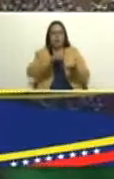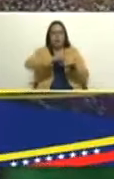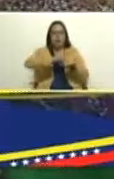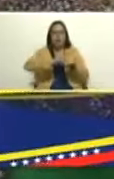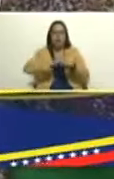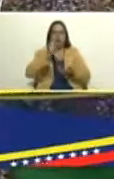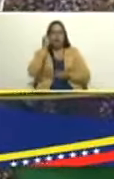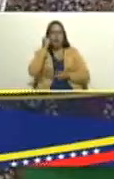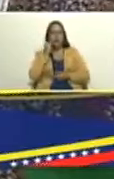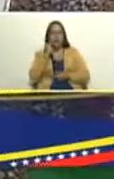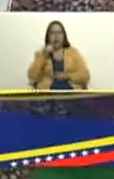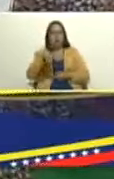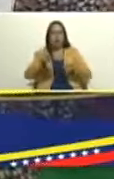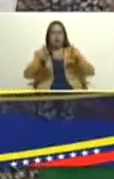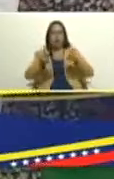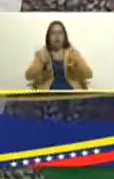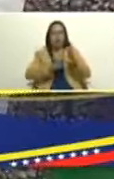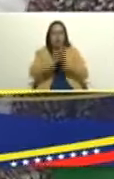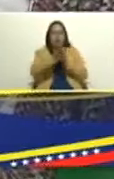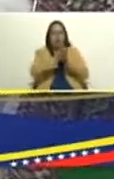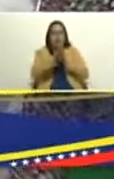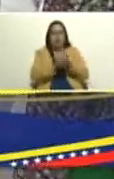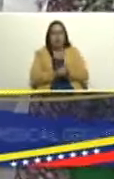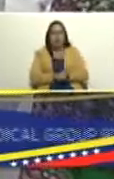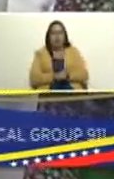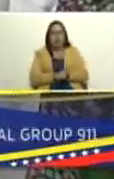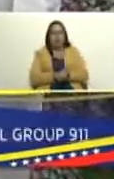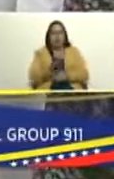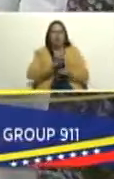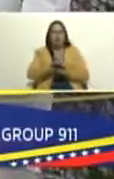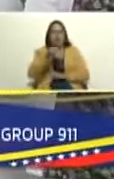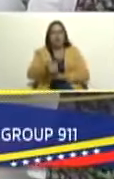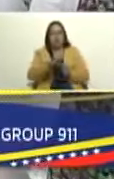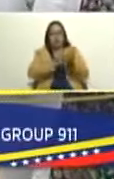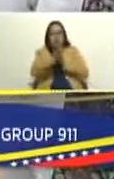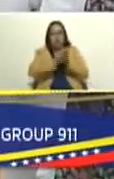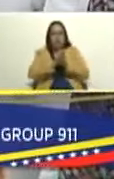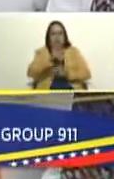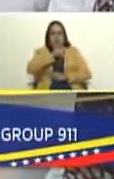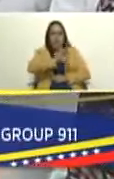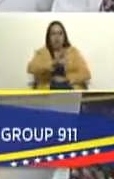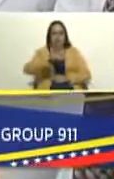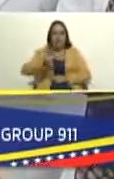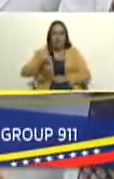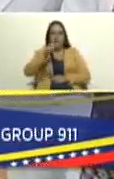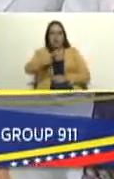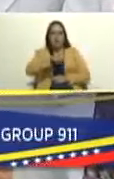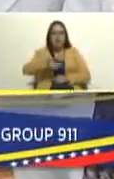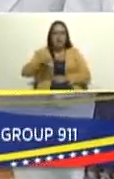este emprendimiento, porque es un emprendimiento de 33 personas